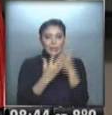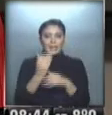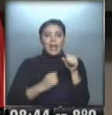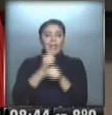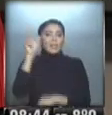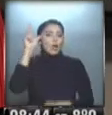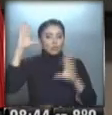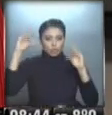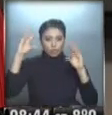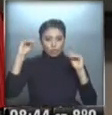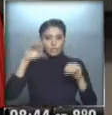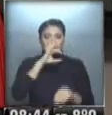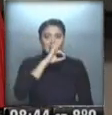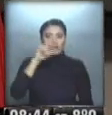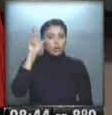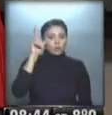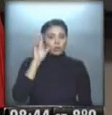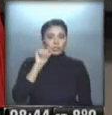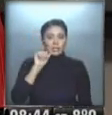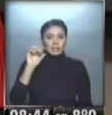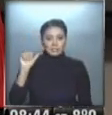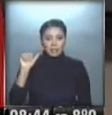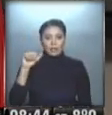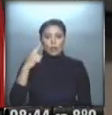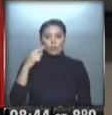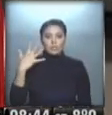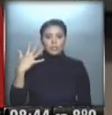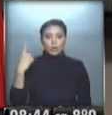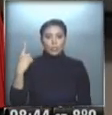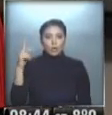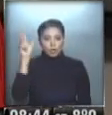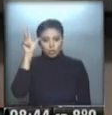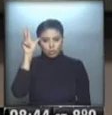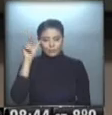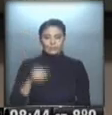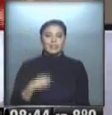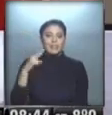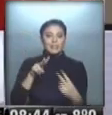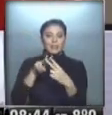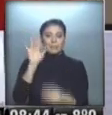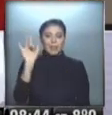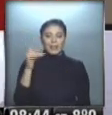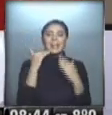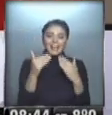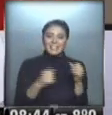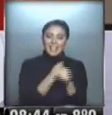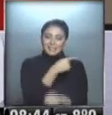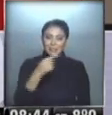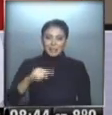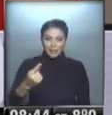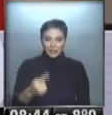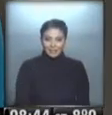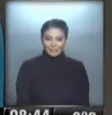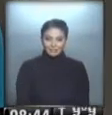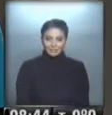8 en el 0 800 666 1518 pimpi gracias hasta la semana que viene